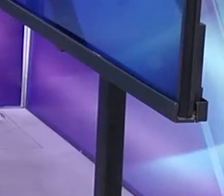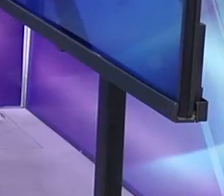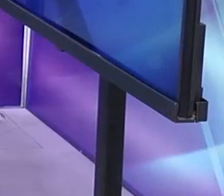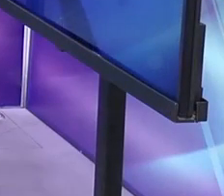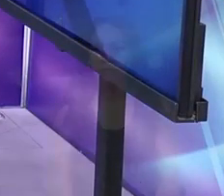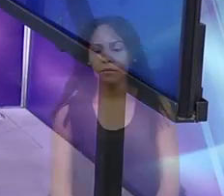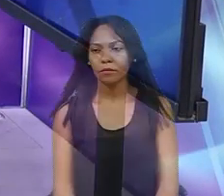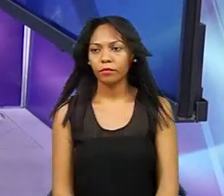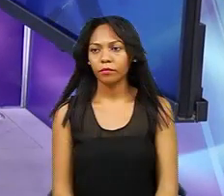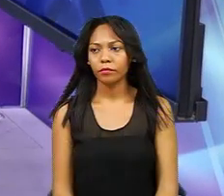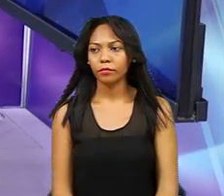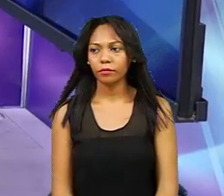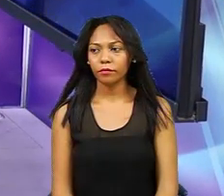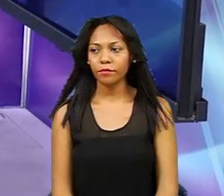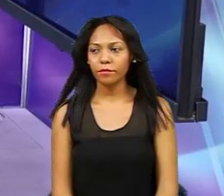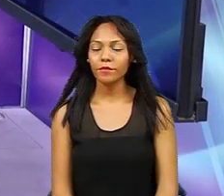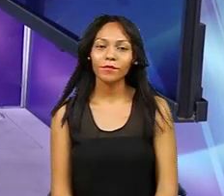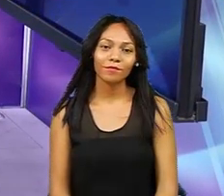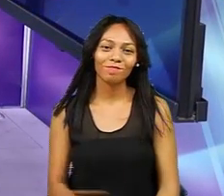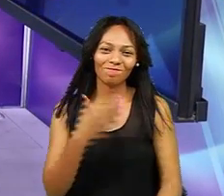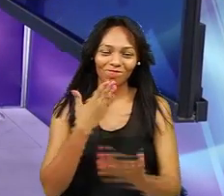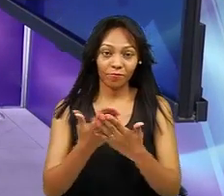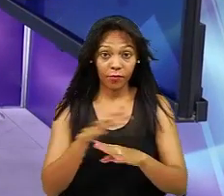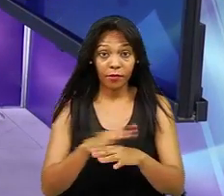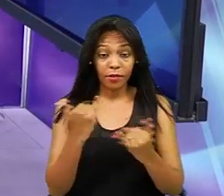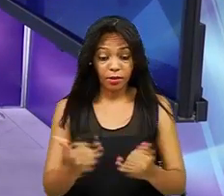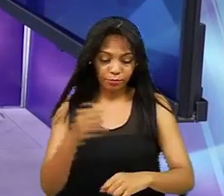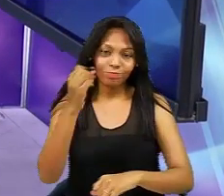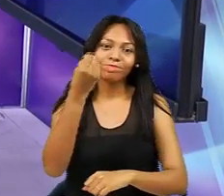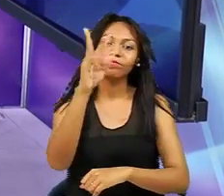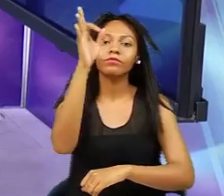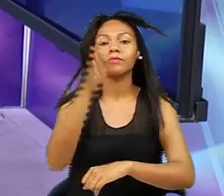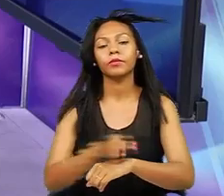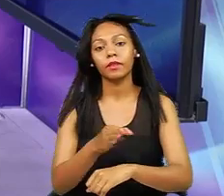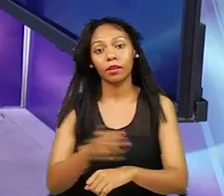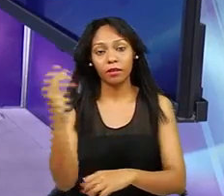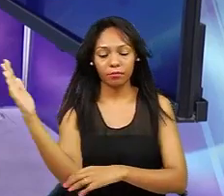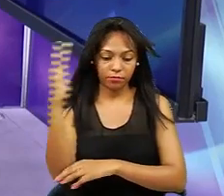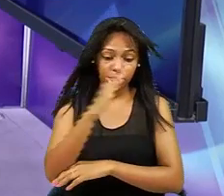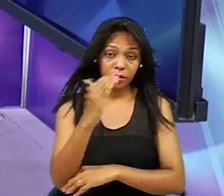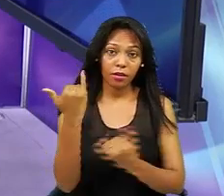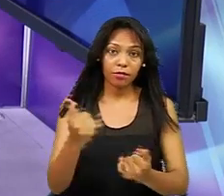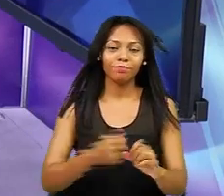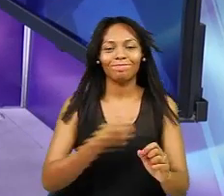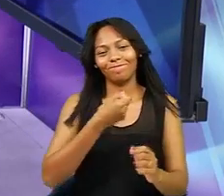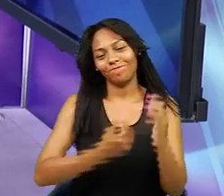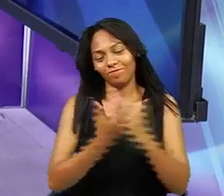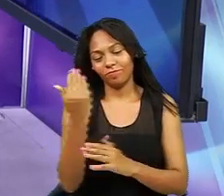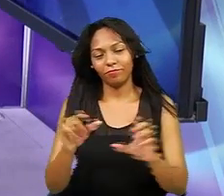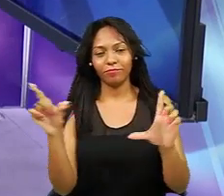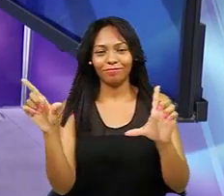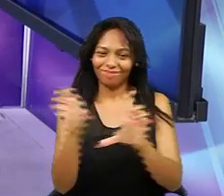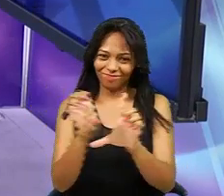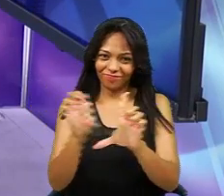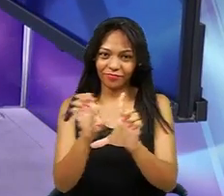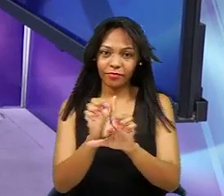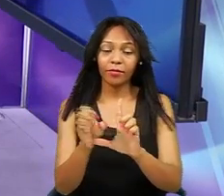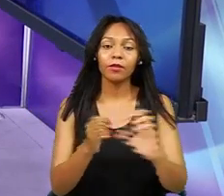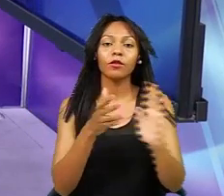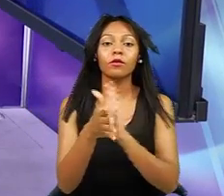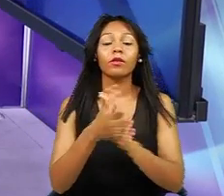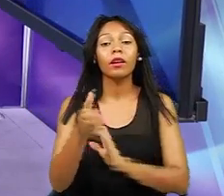Muy buenas tardes, son las 12 en punto del mediodía. Les damos la bienvenida a una emisión más del noticiero que usted quiere ver. Bienvenidos, esto es Enlace Noticias.